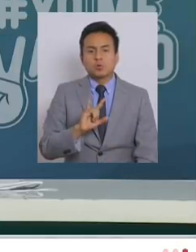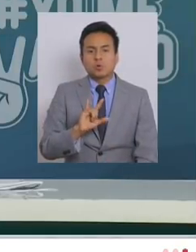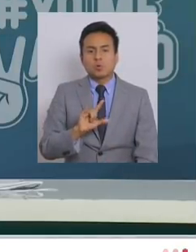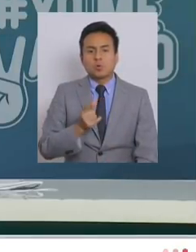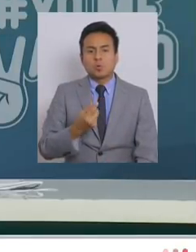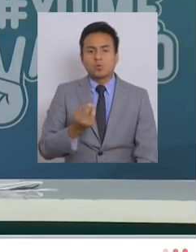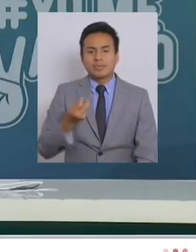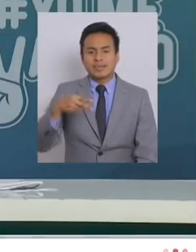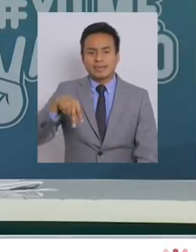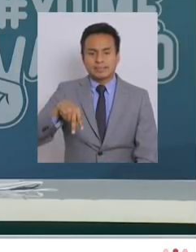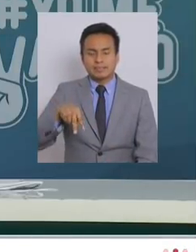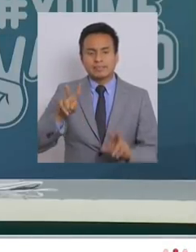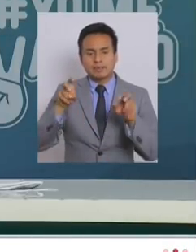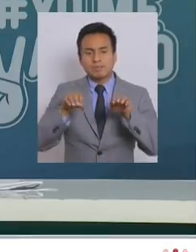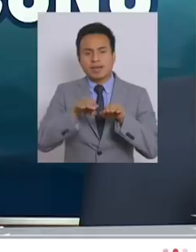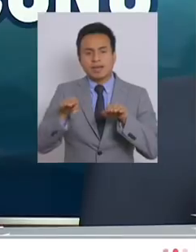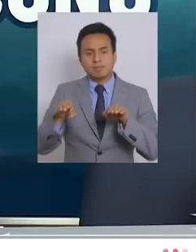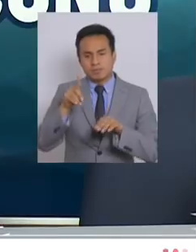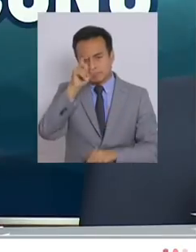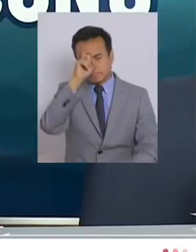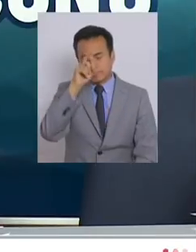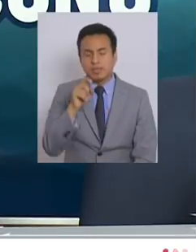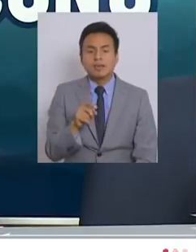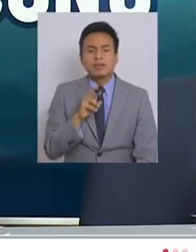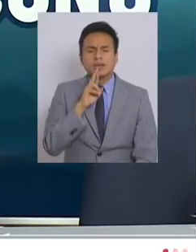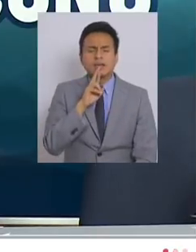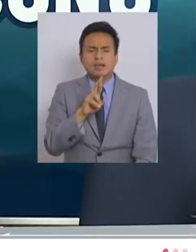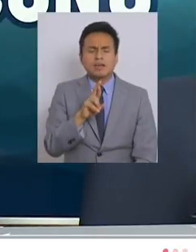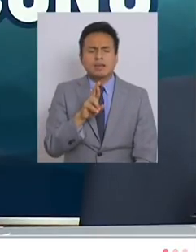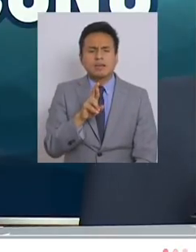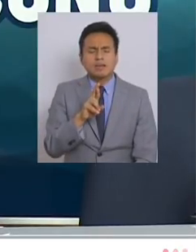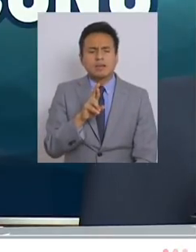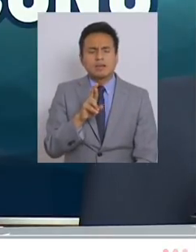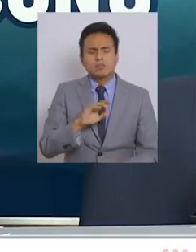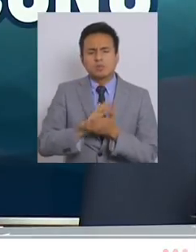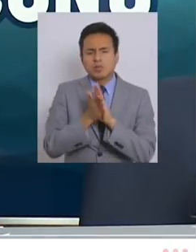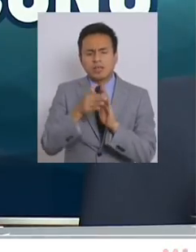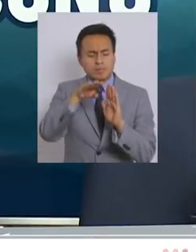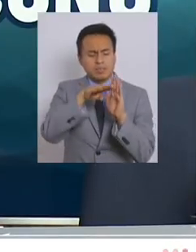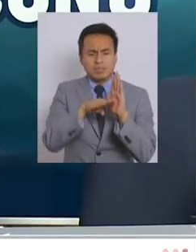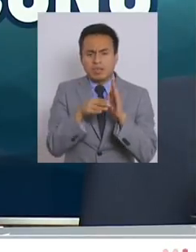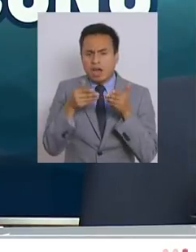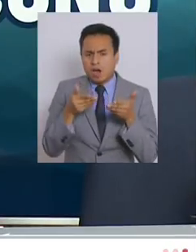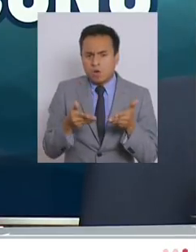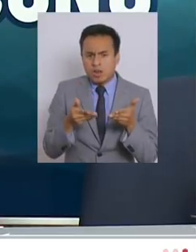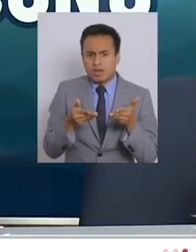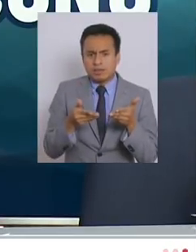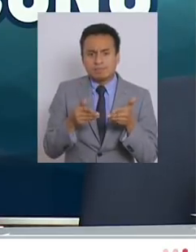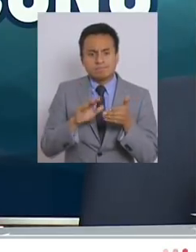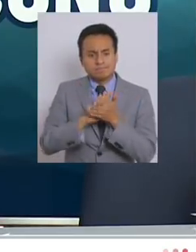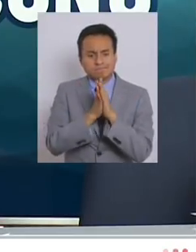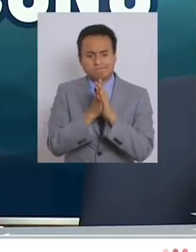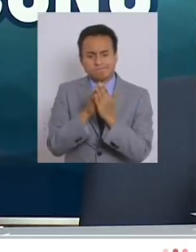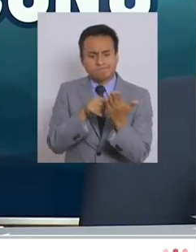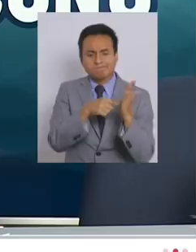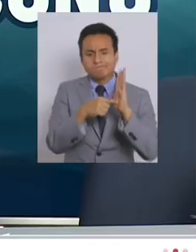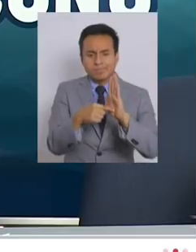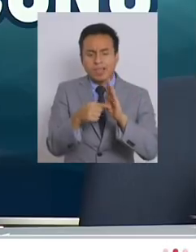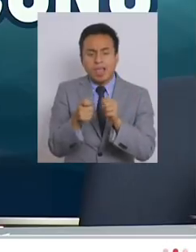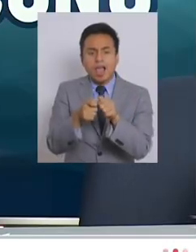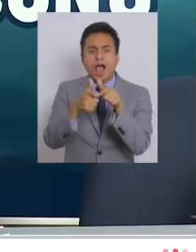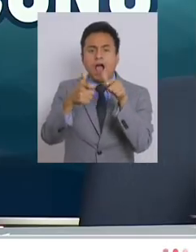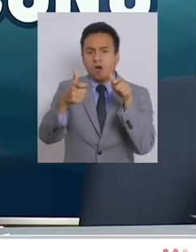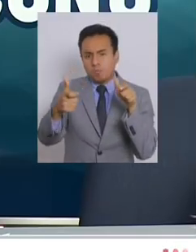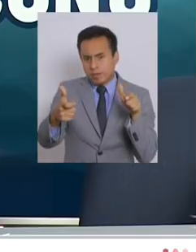las camas sí bueno todas las medidas que se están tomando hoy día son el reflejo de este aumento